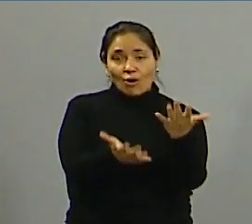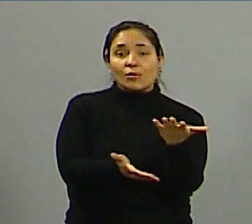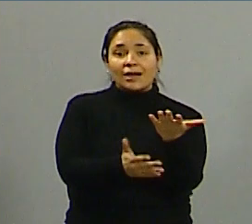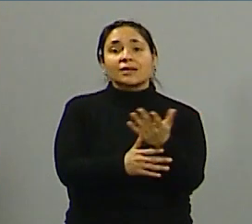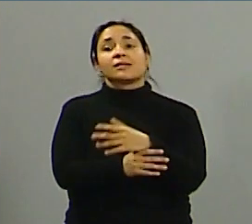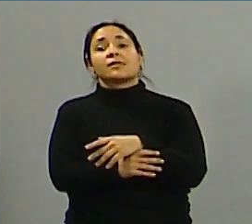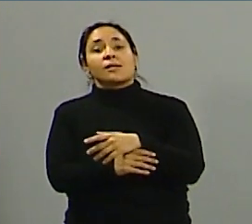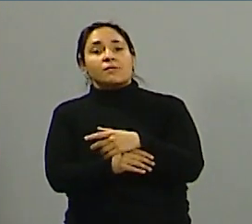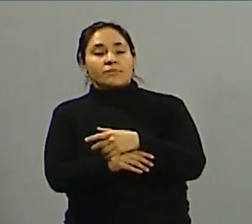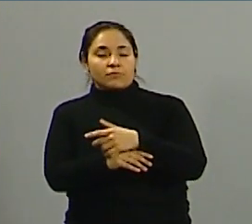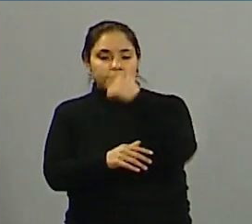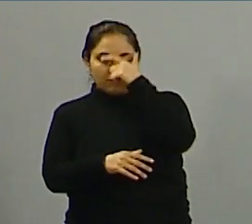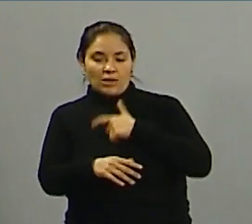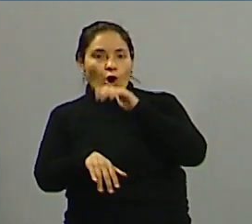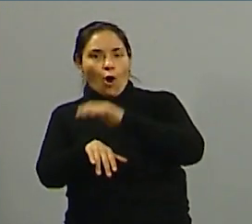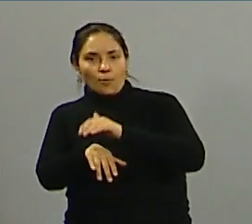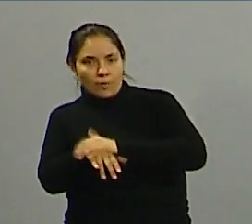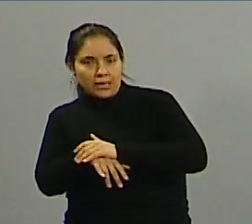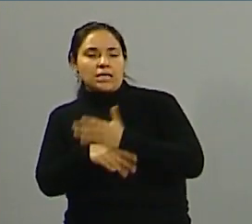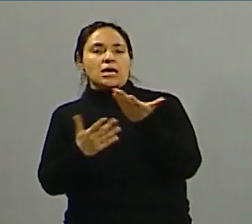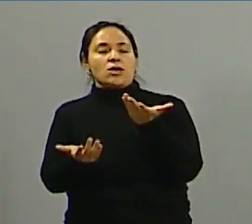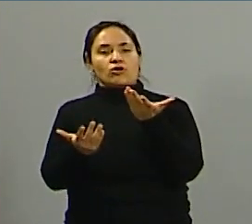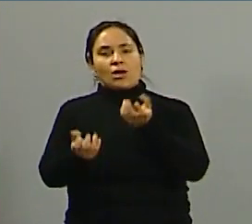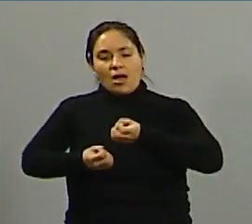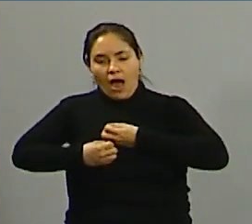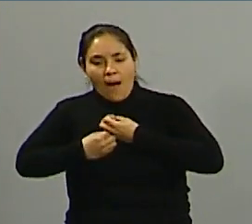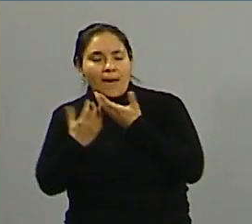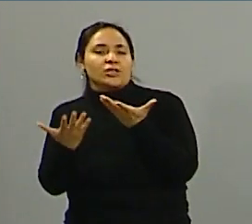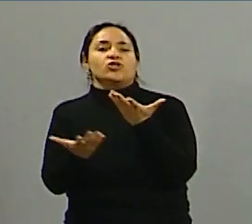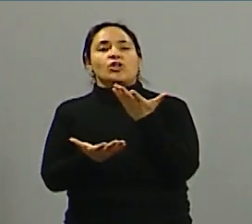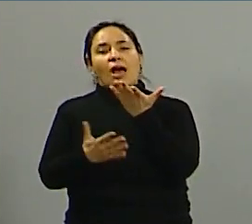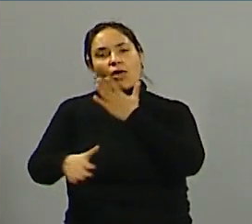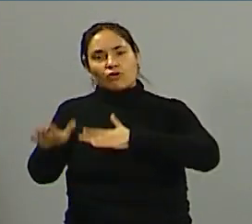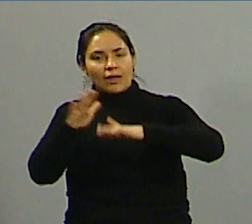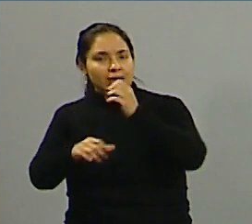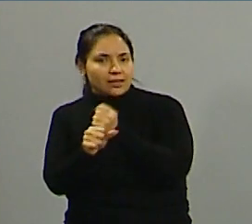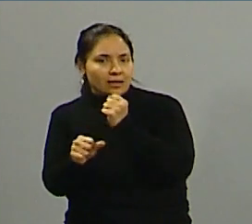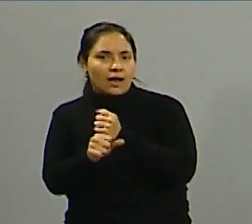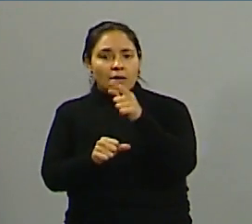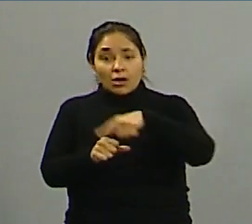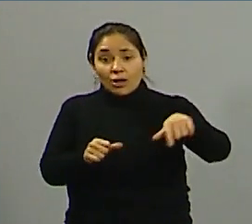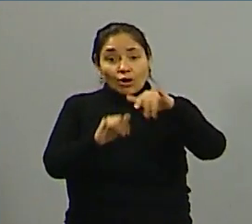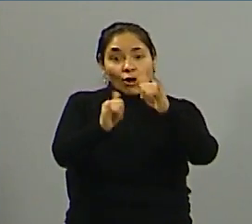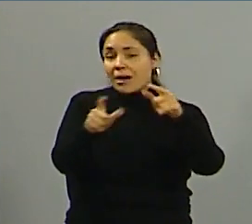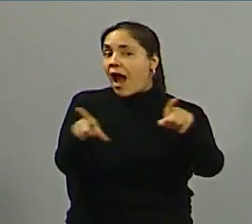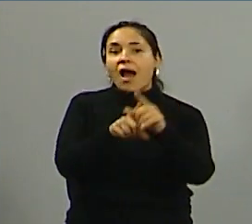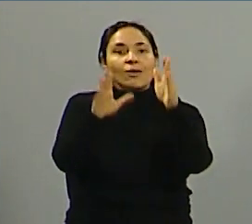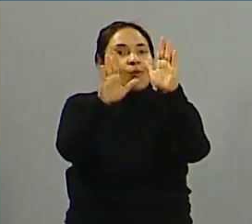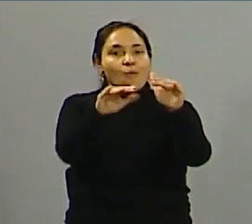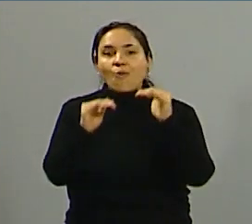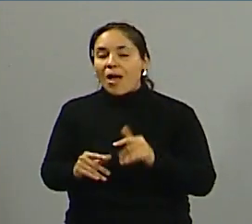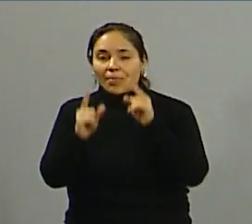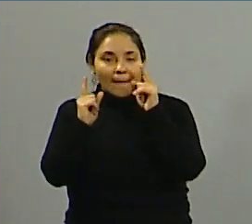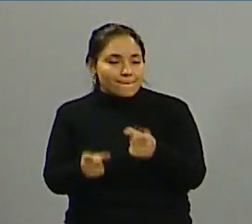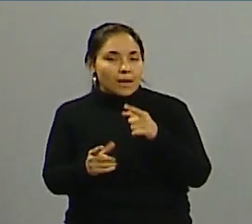adultos comprometidos, adultos apasionados de lo que hacen, ellos también se van a apasionar. Entonces creo que cada uno de